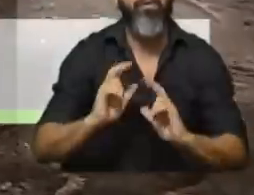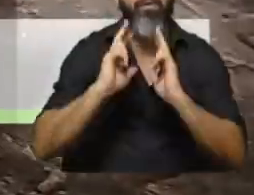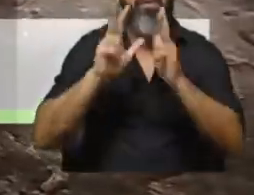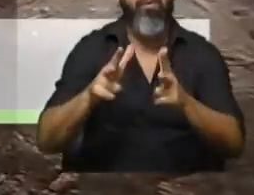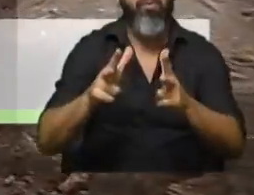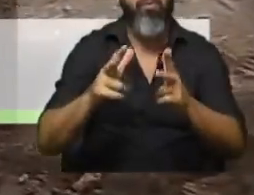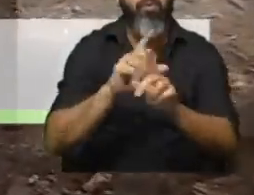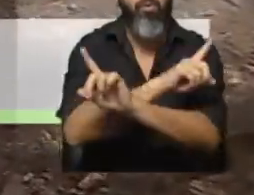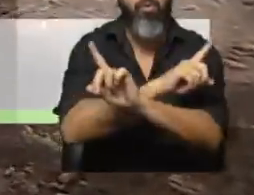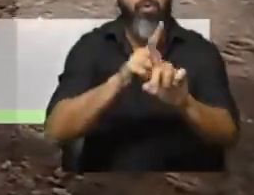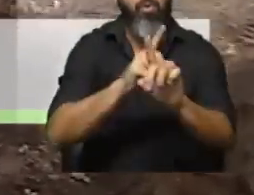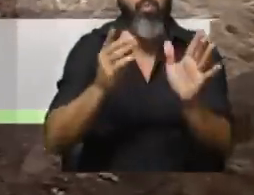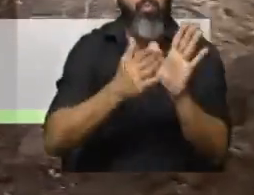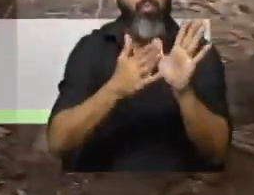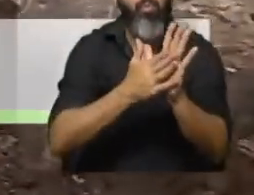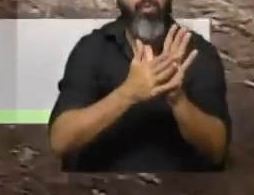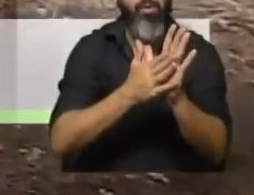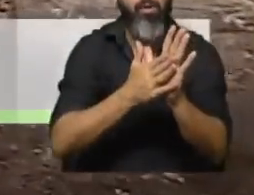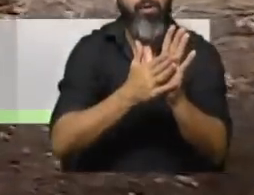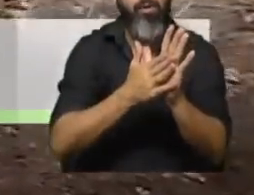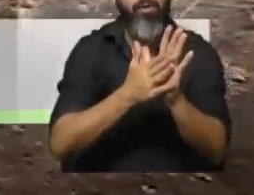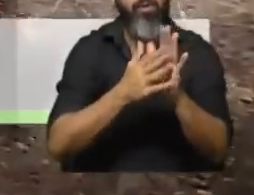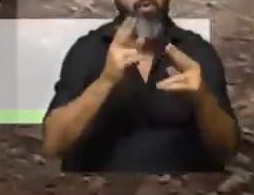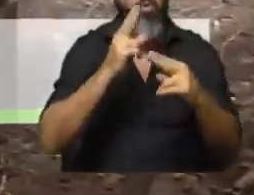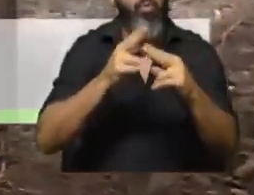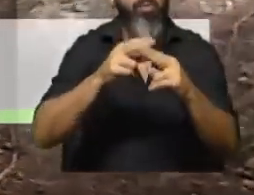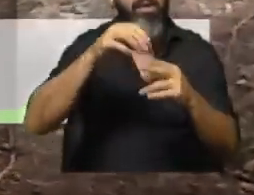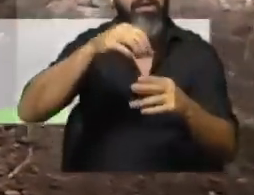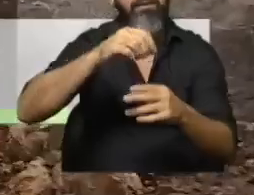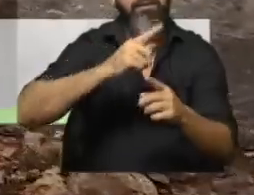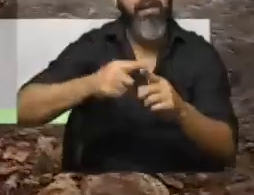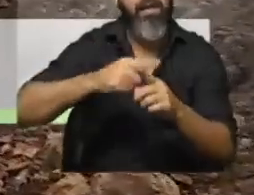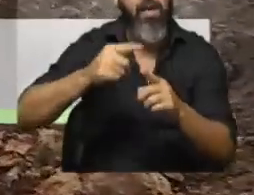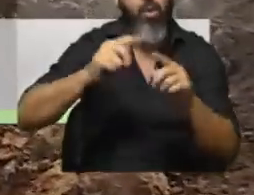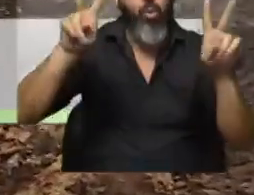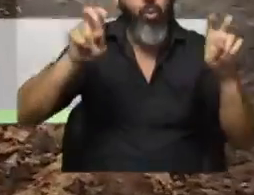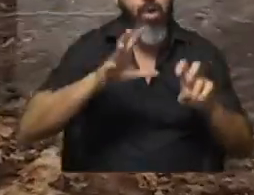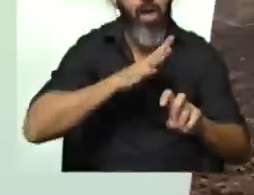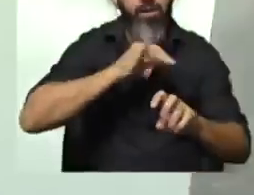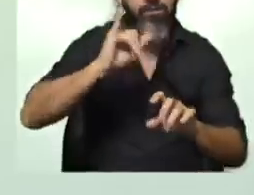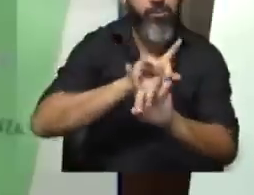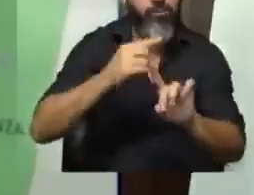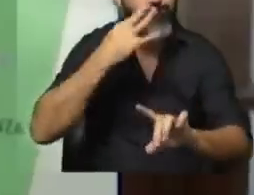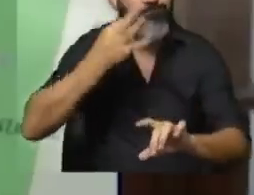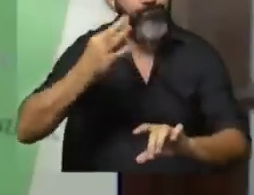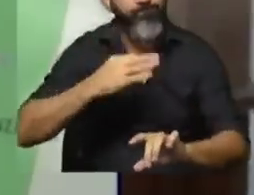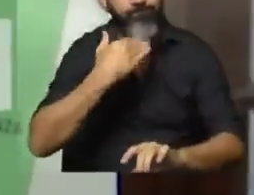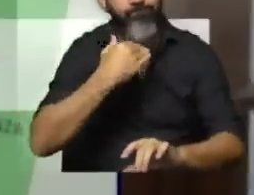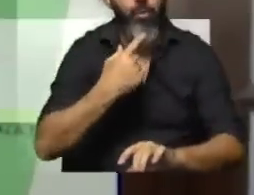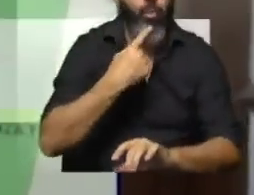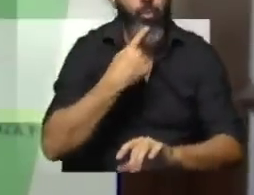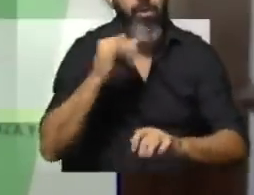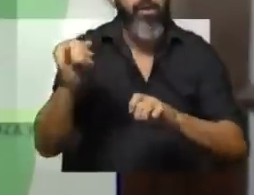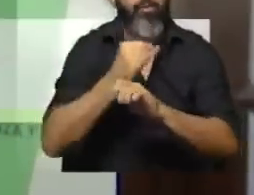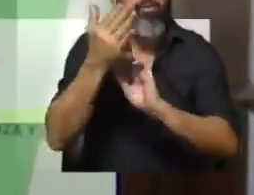aseguró que no hay evidencias de que la llamada operación zanahoria haya existido la